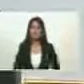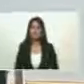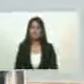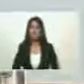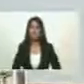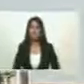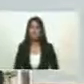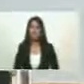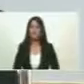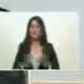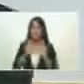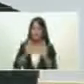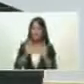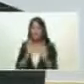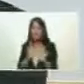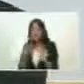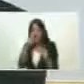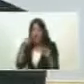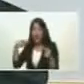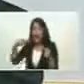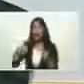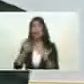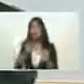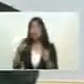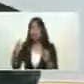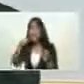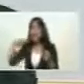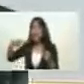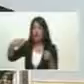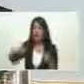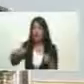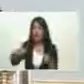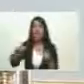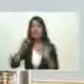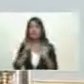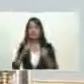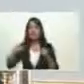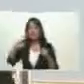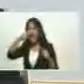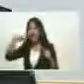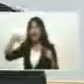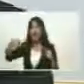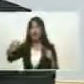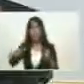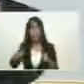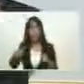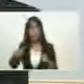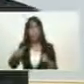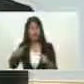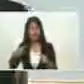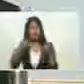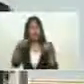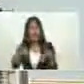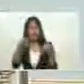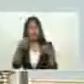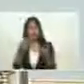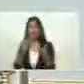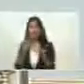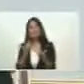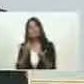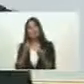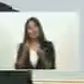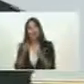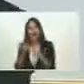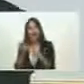En estos 17 años, Presidente, asidos a un modelo económico, a un modelo de